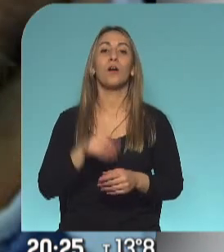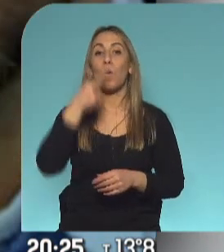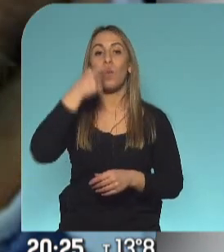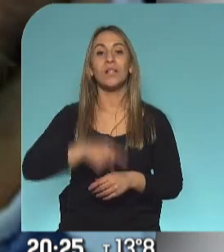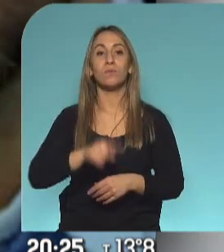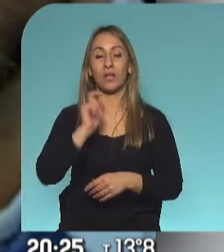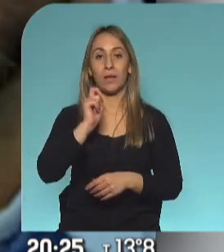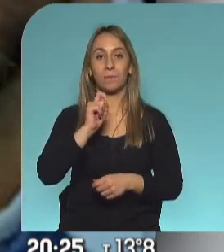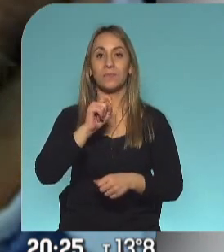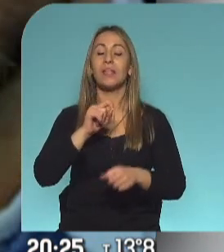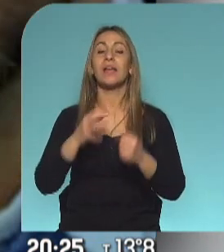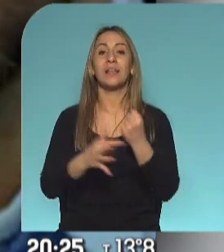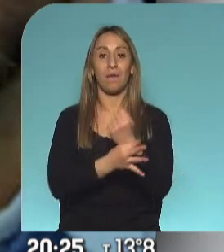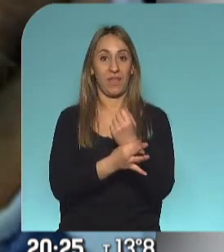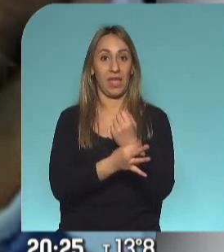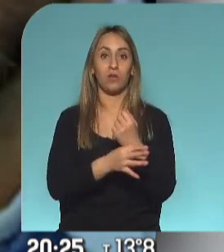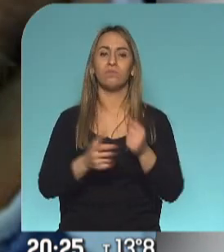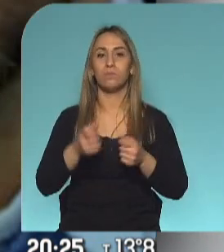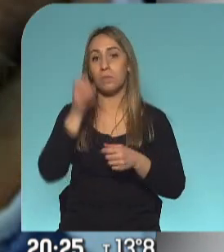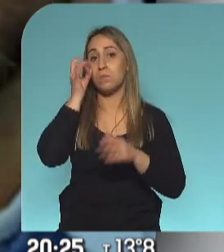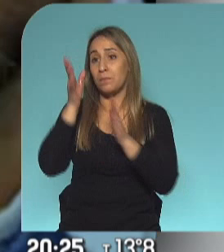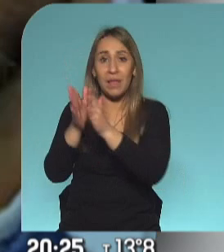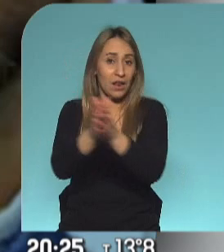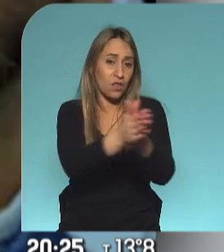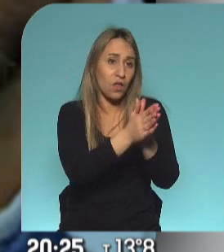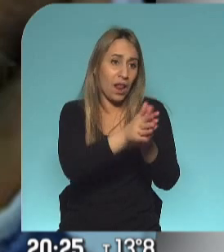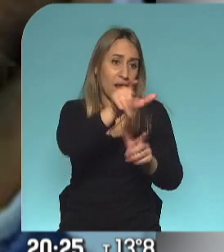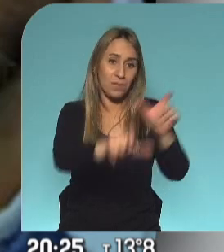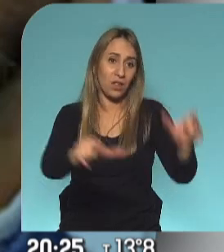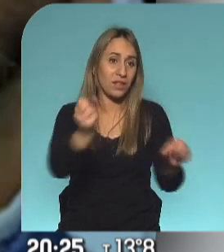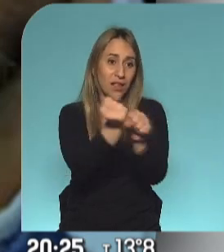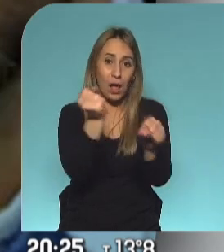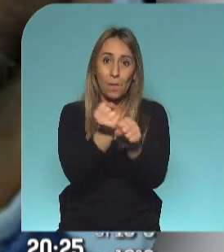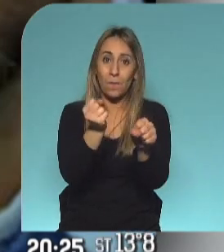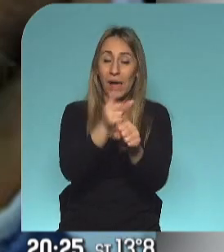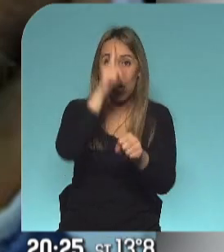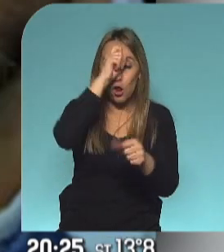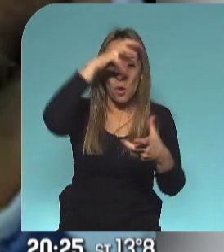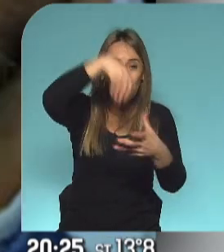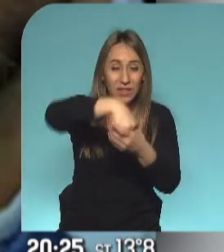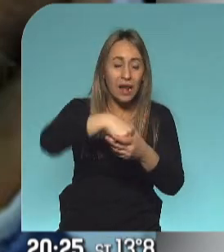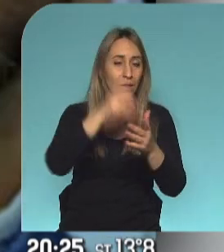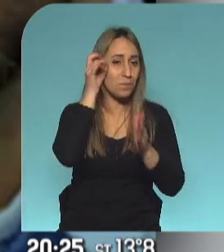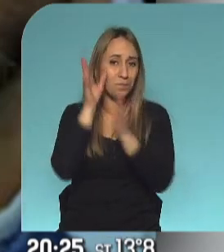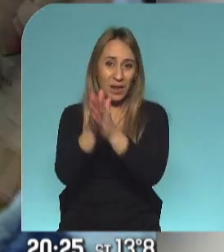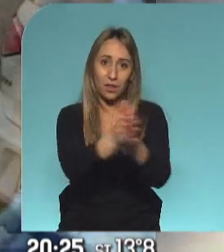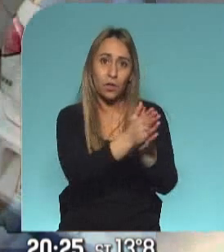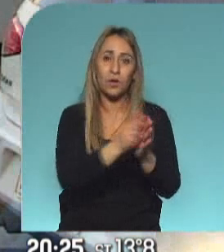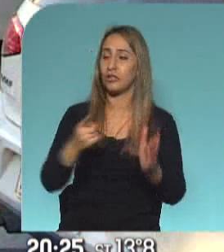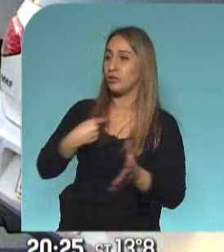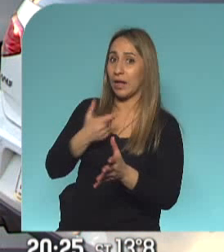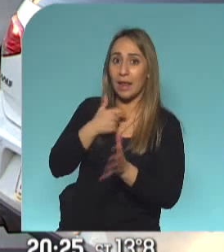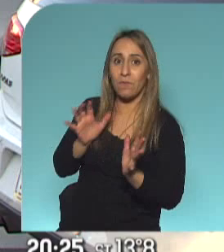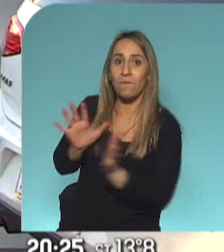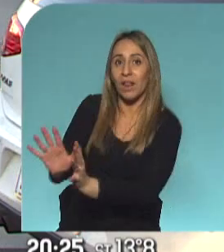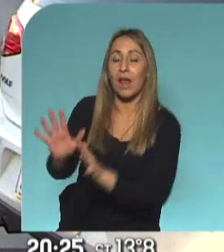Santiago Cafiero, que dijo: les pedimos perdón a los trabajadores de la salud por no haber podido evitar la marcha. ¿Por qué dice esto Cafiero? ¿En qué contexto? Dice,